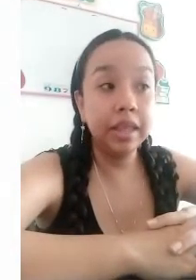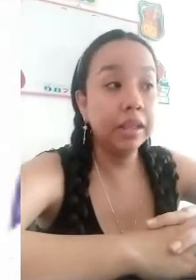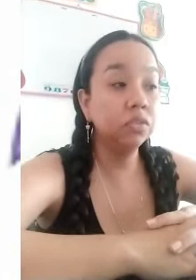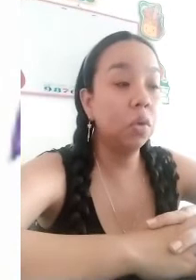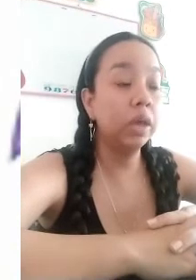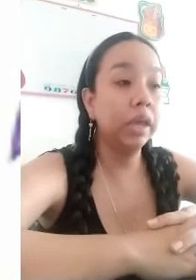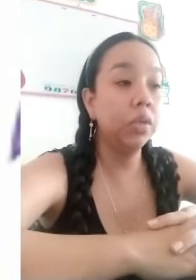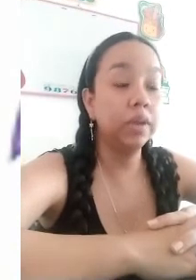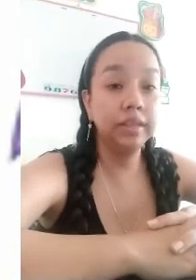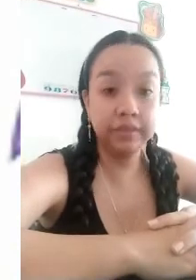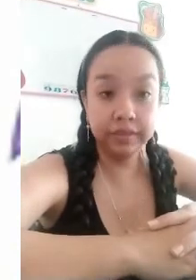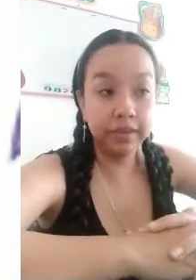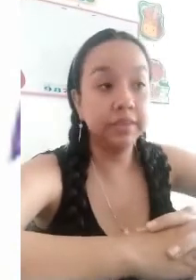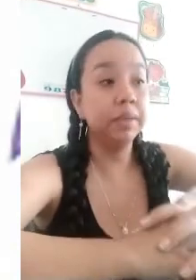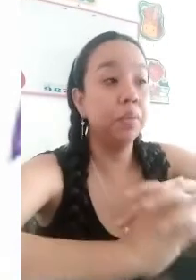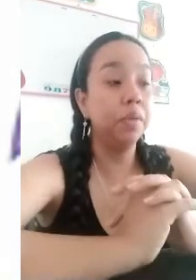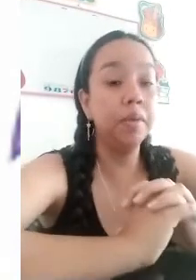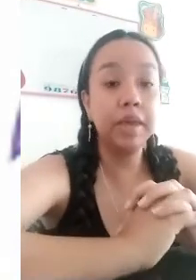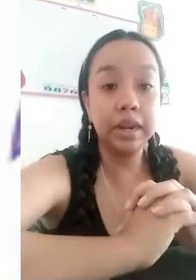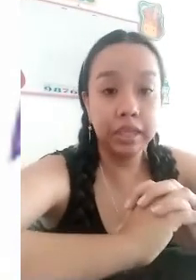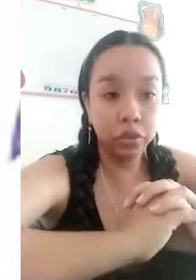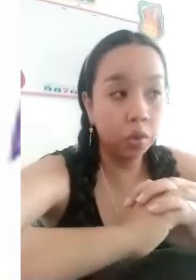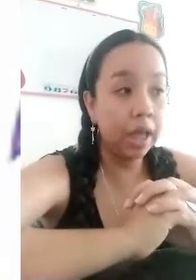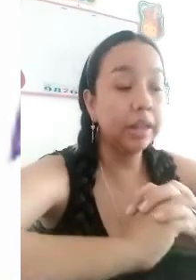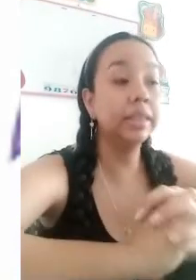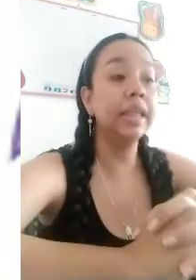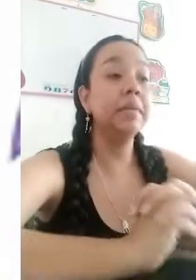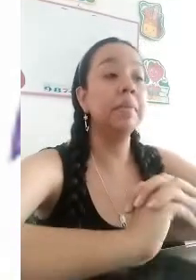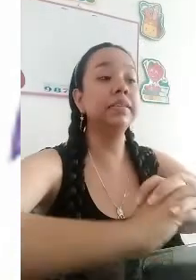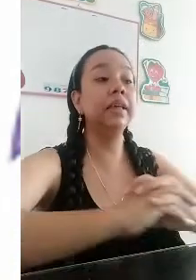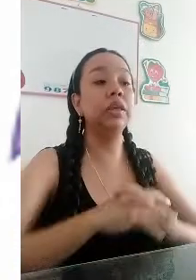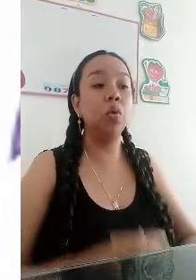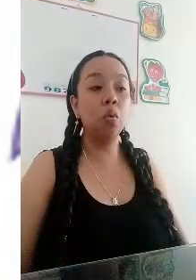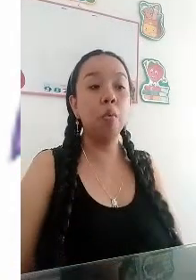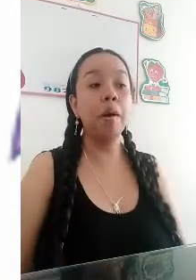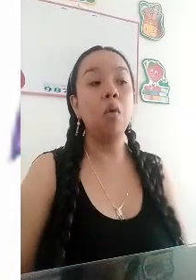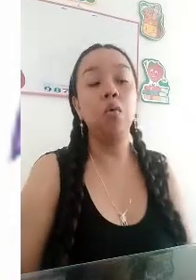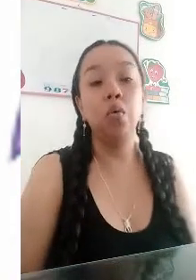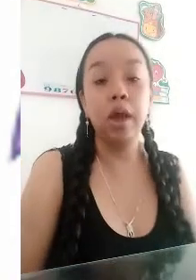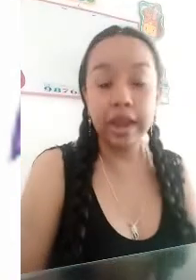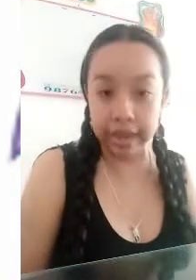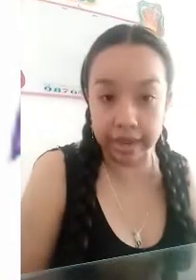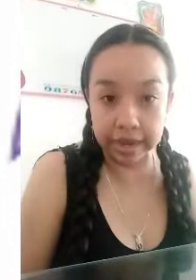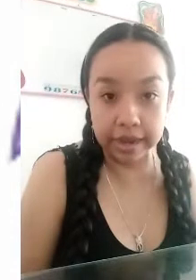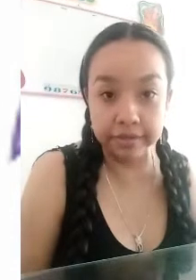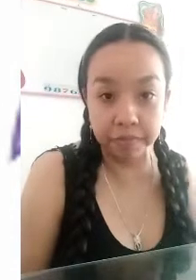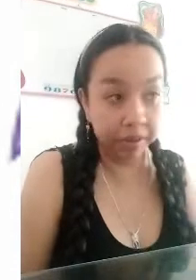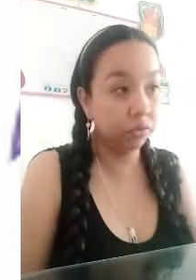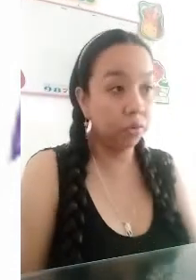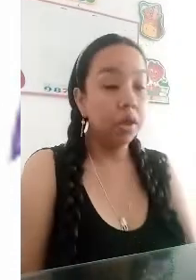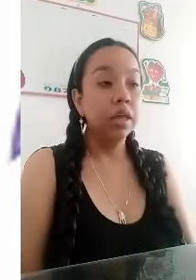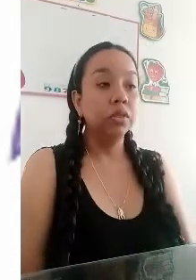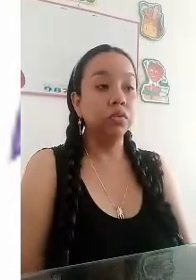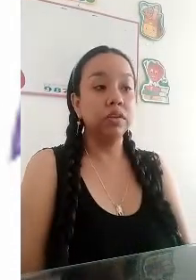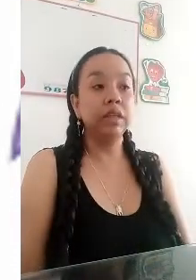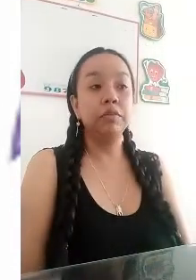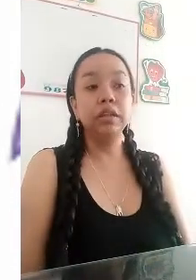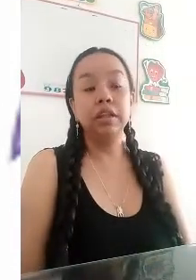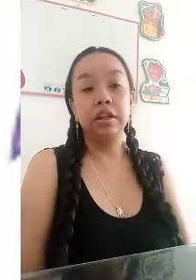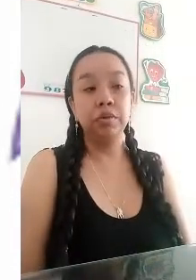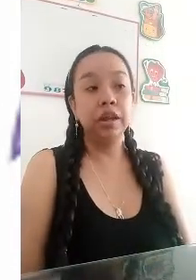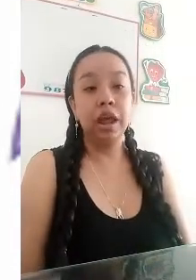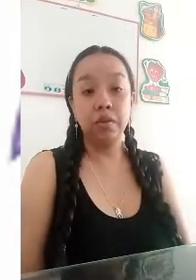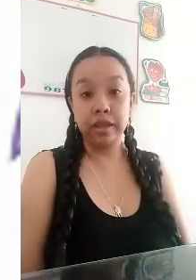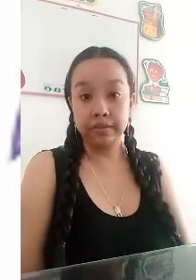La materia es todo aquello que existe, se puede ver y tocar, tiene masa y ocupa un lugar en el espacio. Entonces,